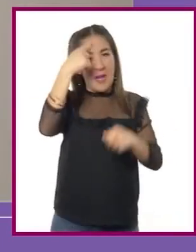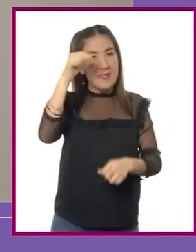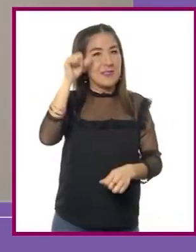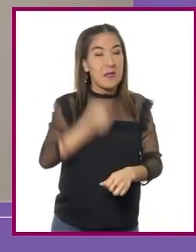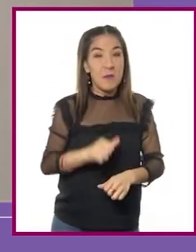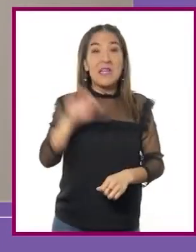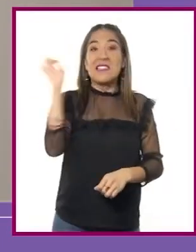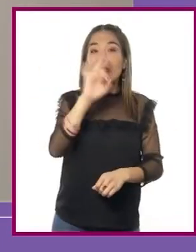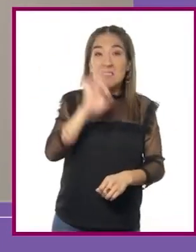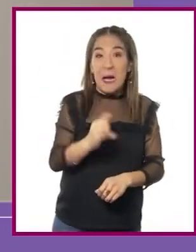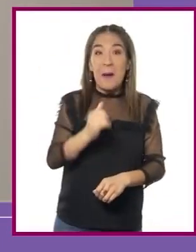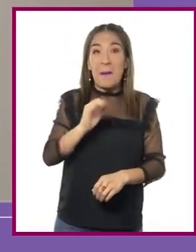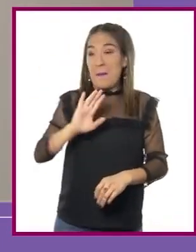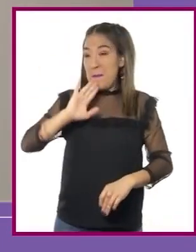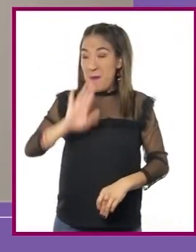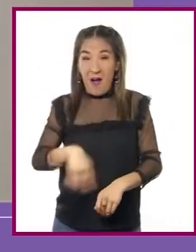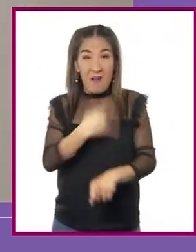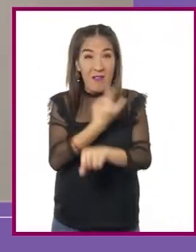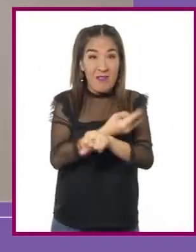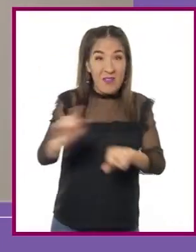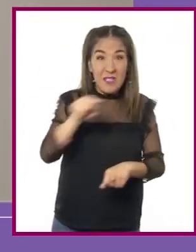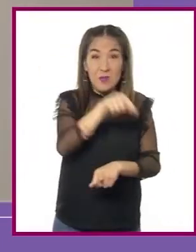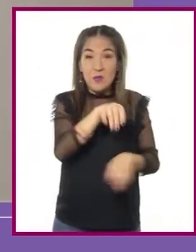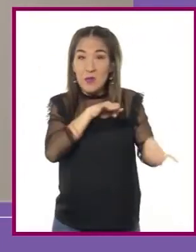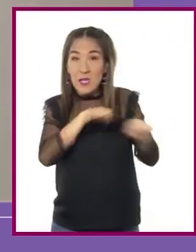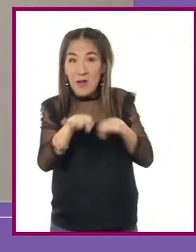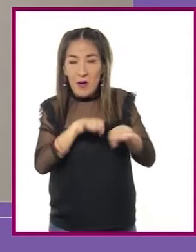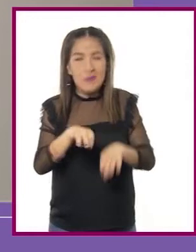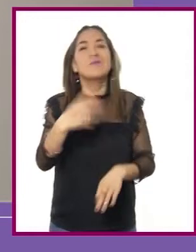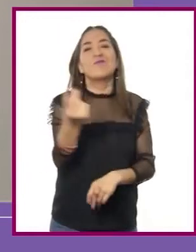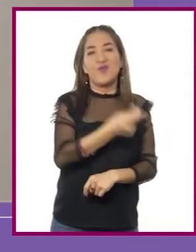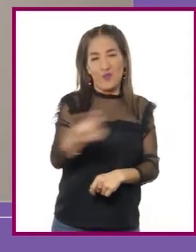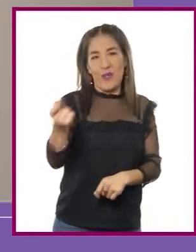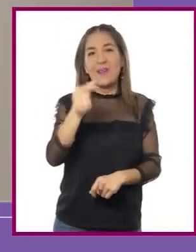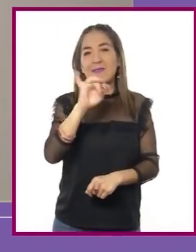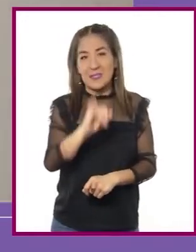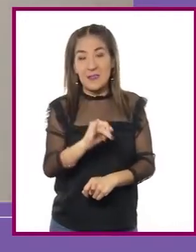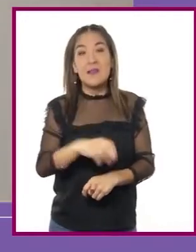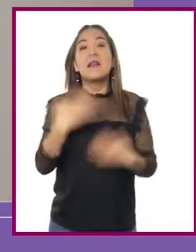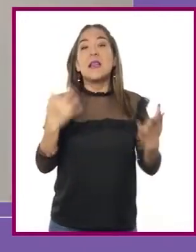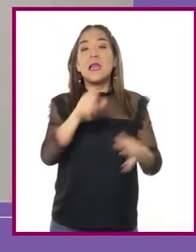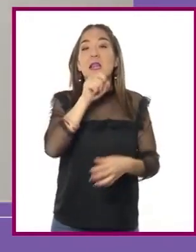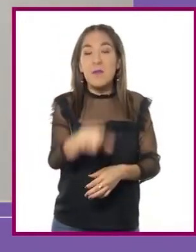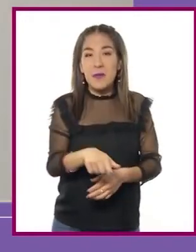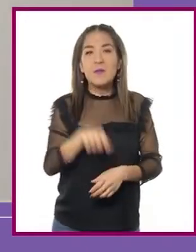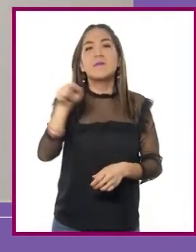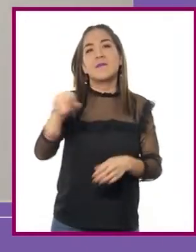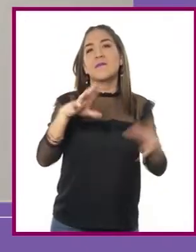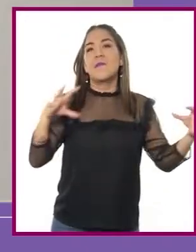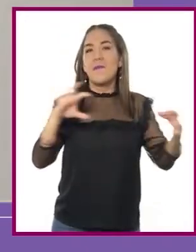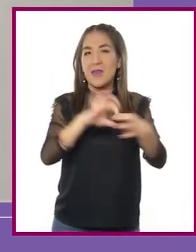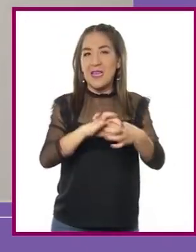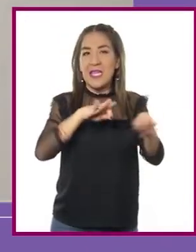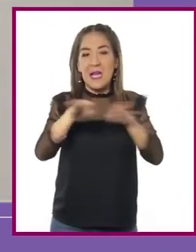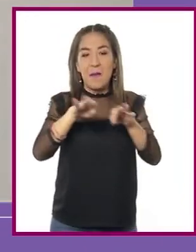de cometer anomalías en su función, además de que pertenecen a un sindicato.